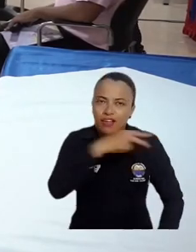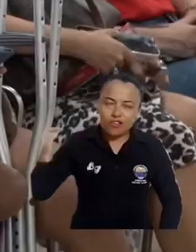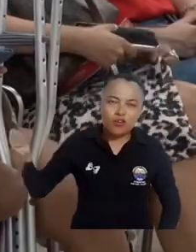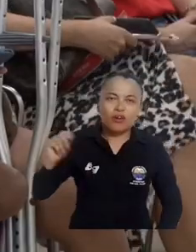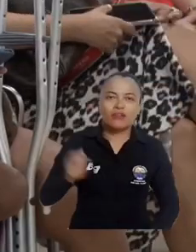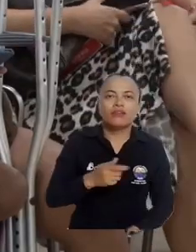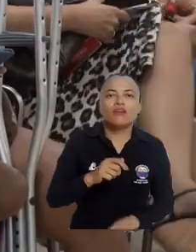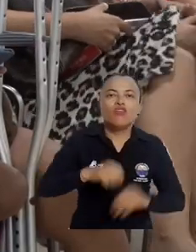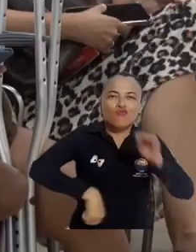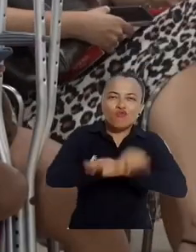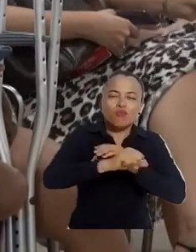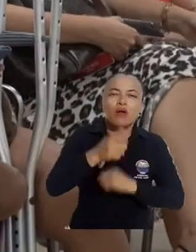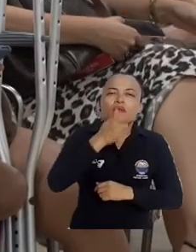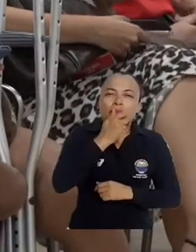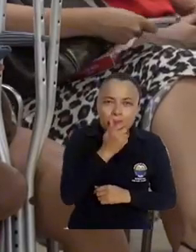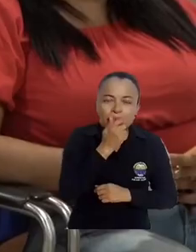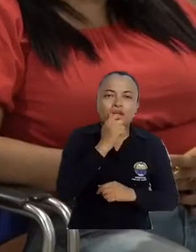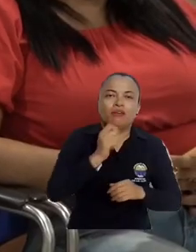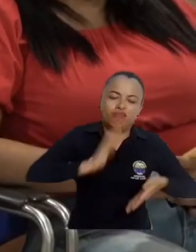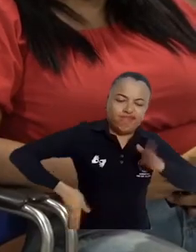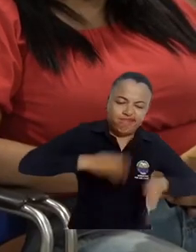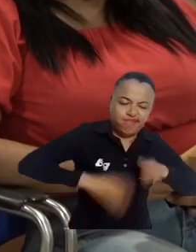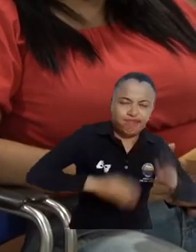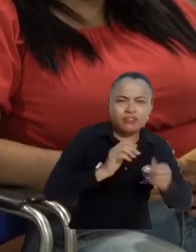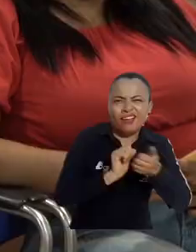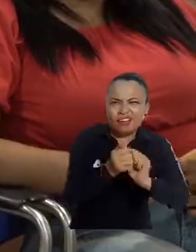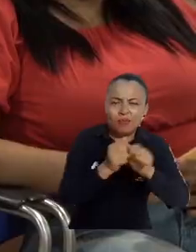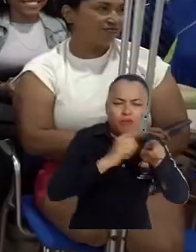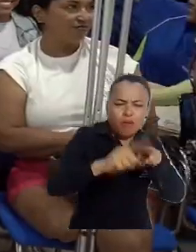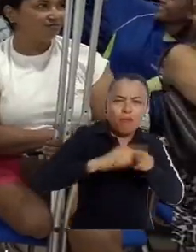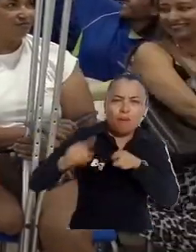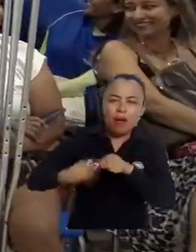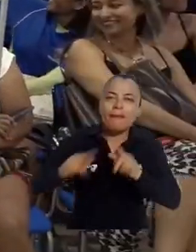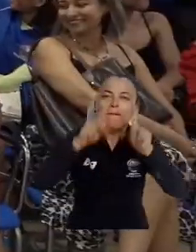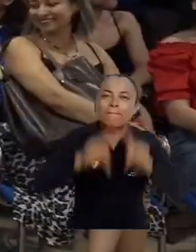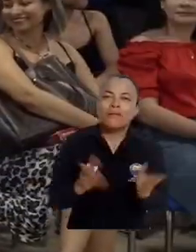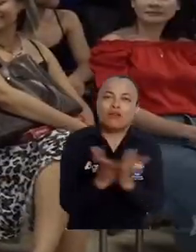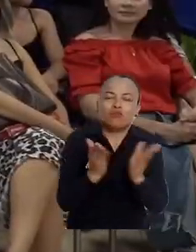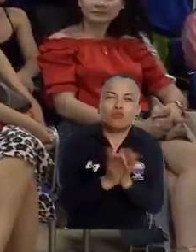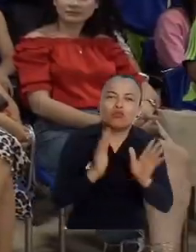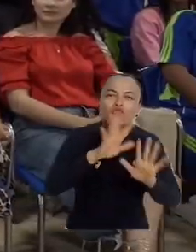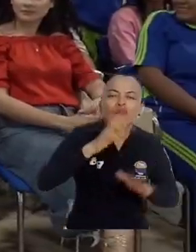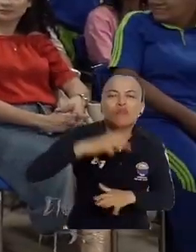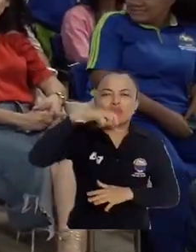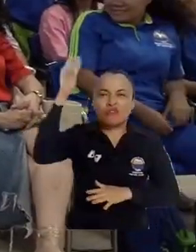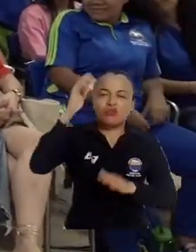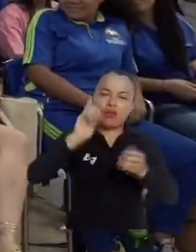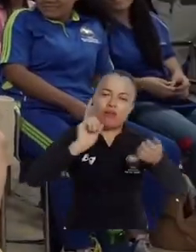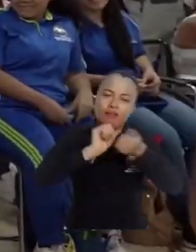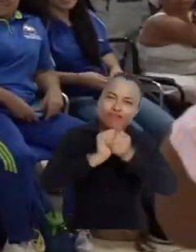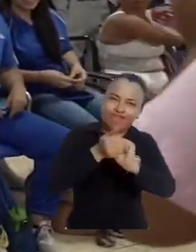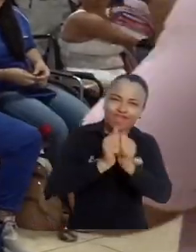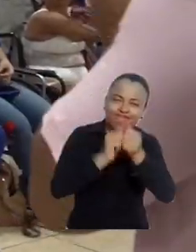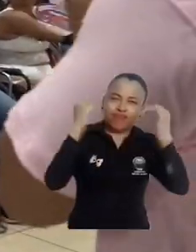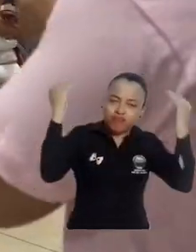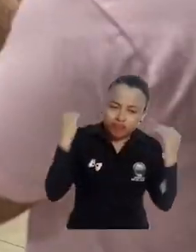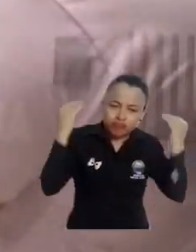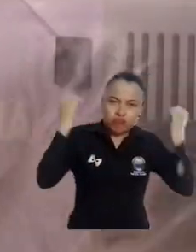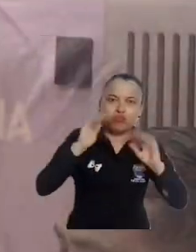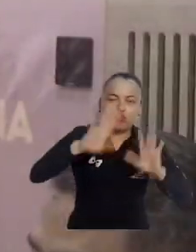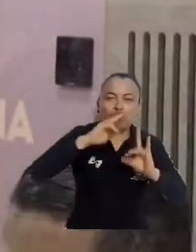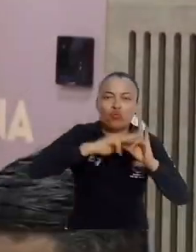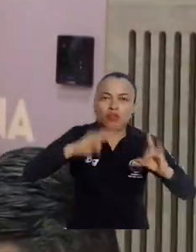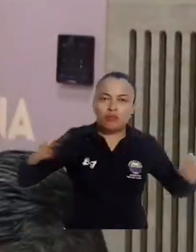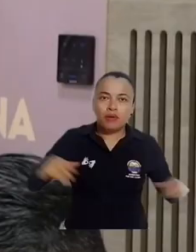nadadoras árbitros de fútbol atletas deportistas en general y estudiantes del programa profesional en deporte de la Universidad del